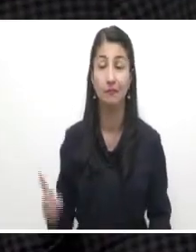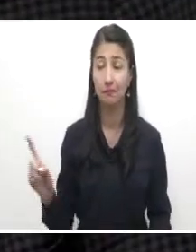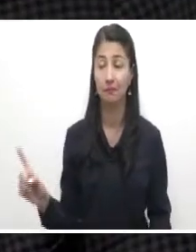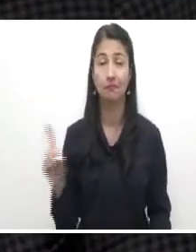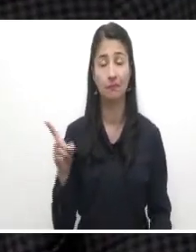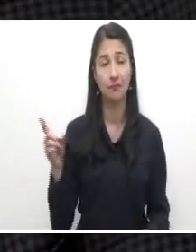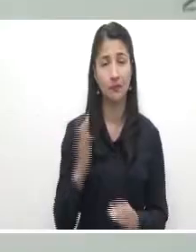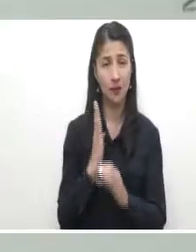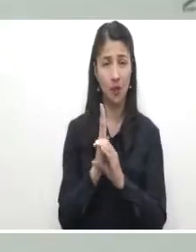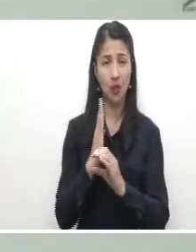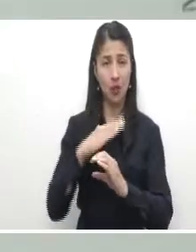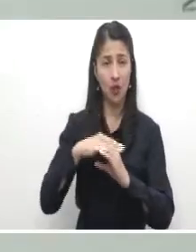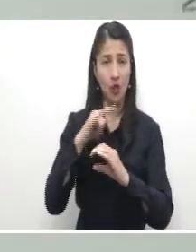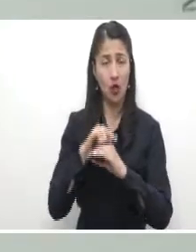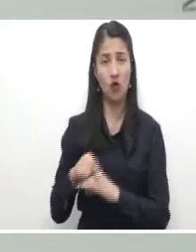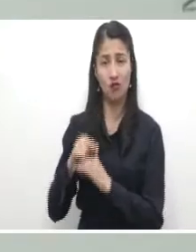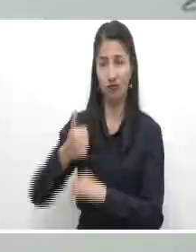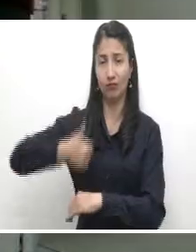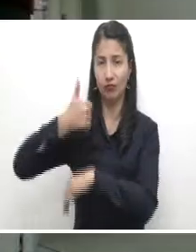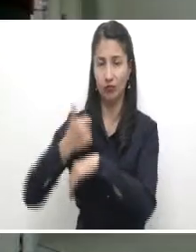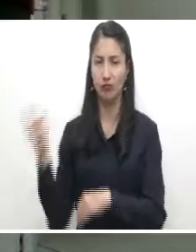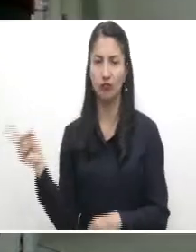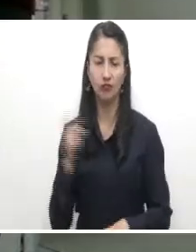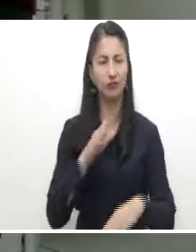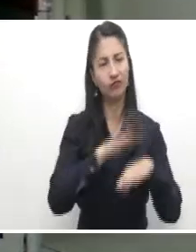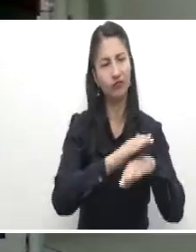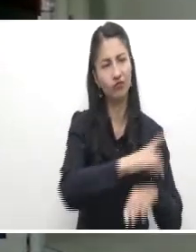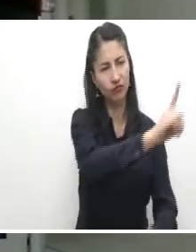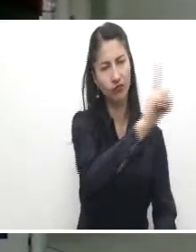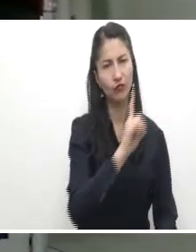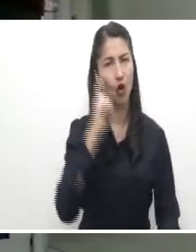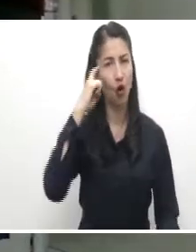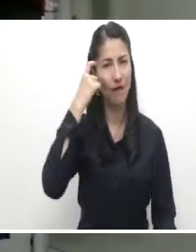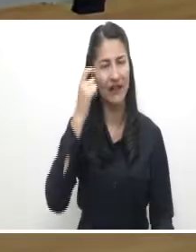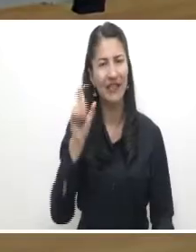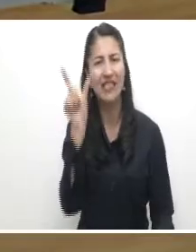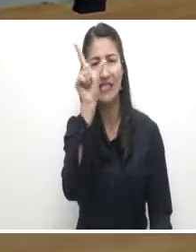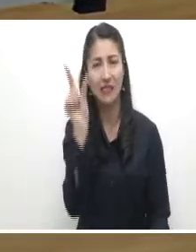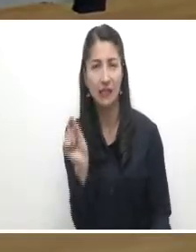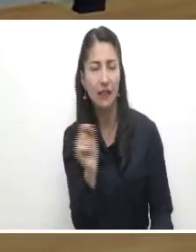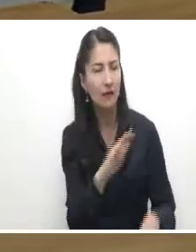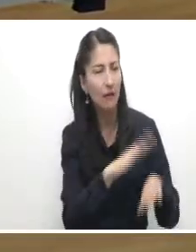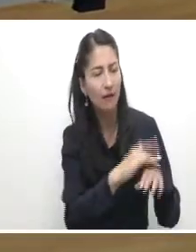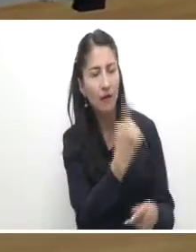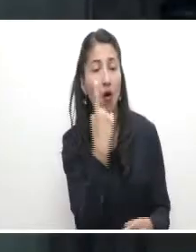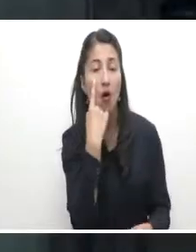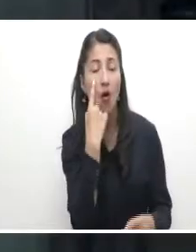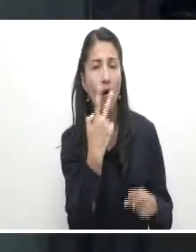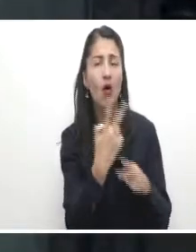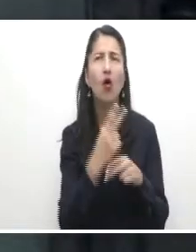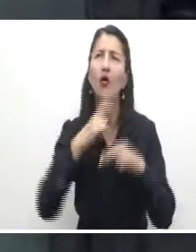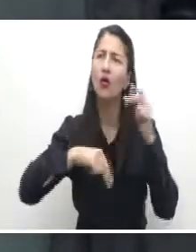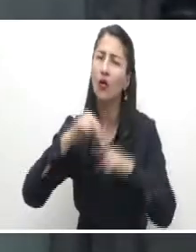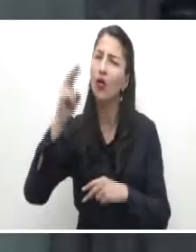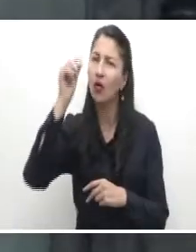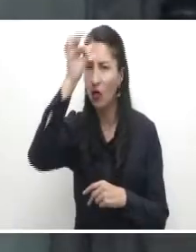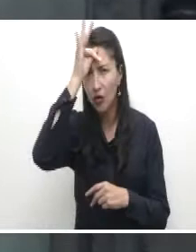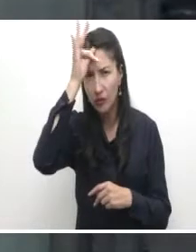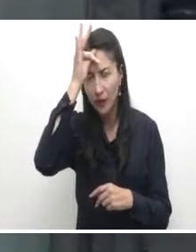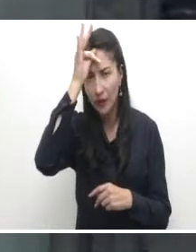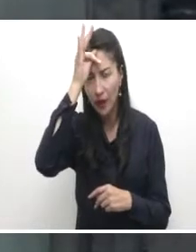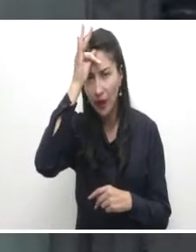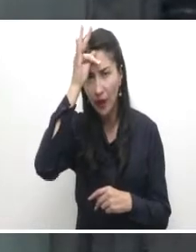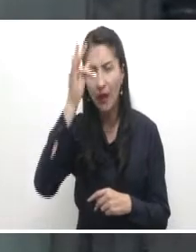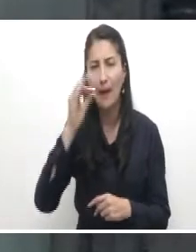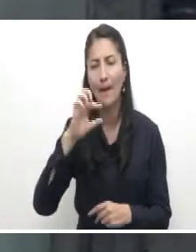edgardo maya villazón instó al gobernador de césar francisco by angarita a evitar que la construcción del hospital josé david padilla villafañe